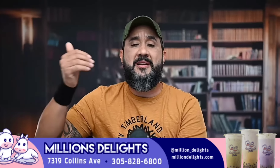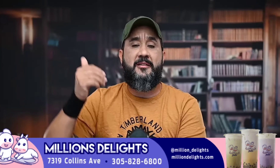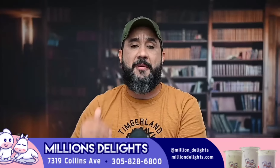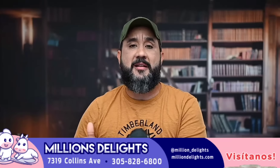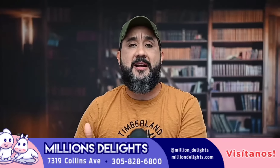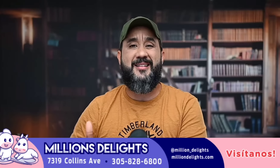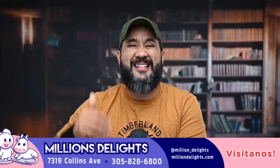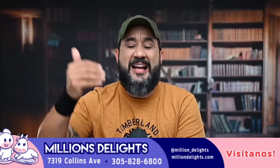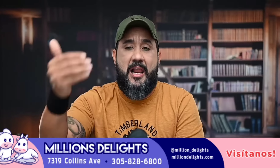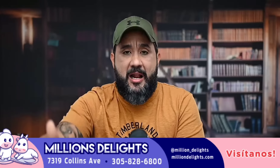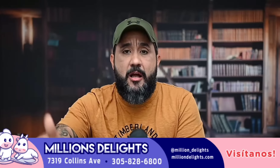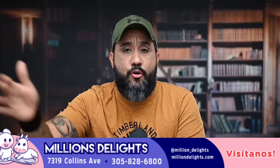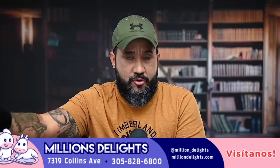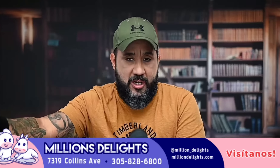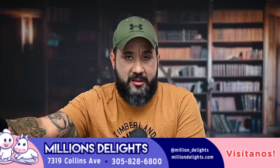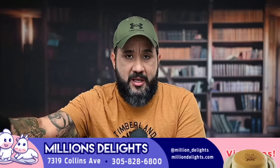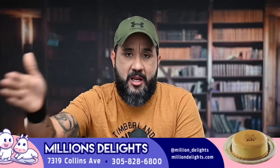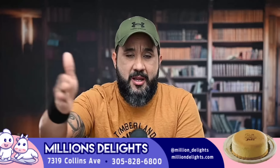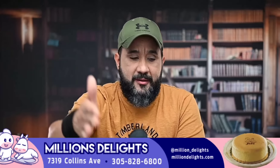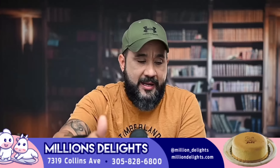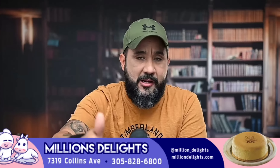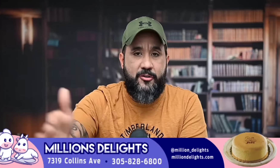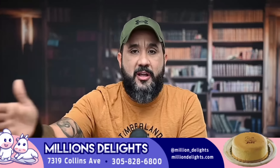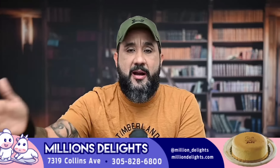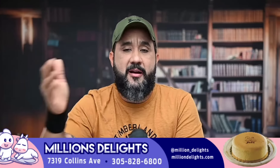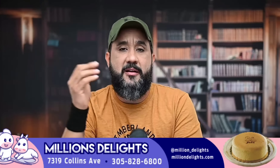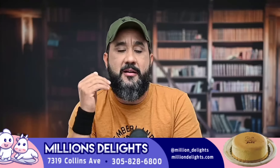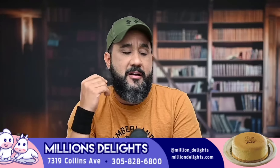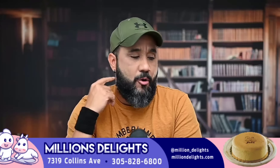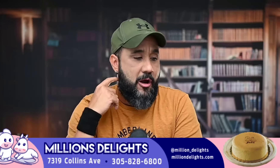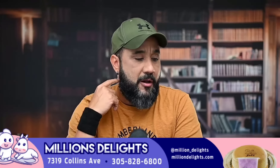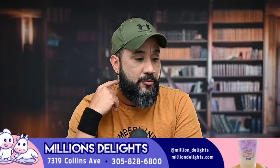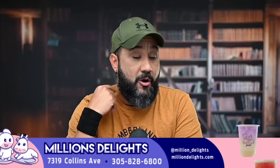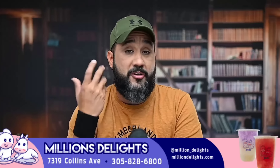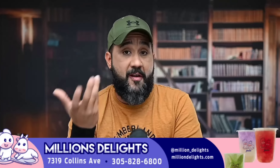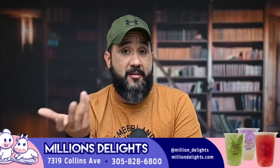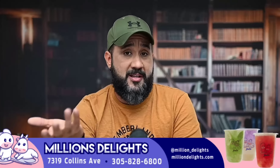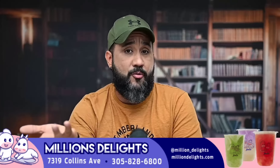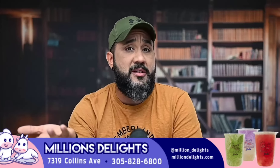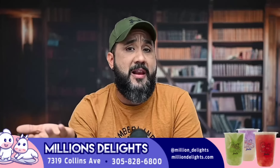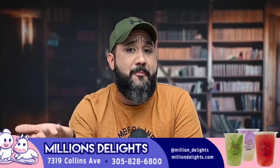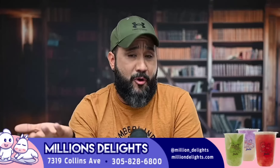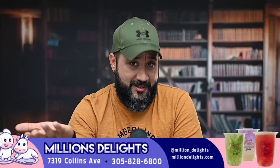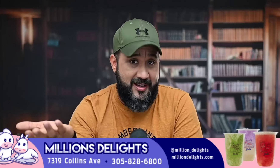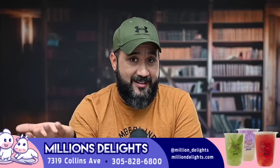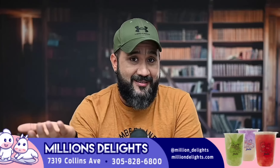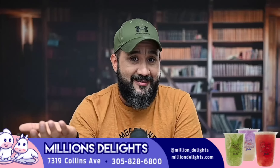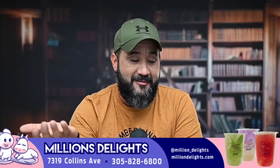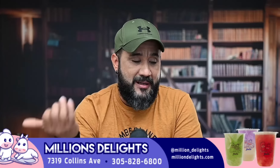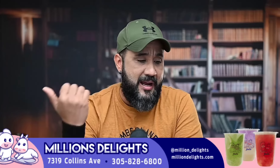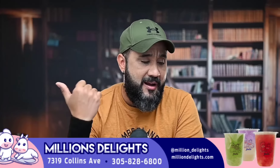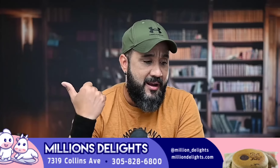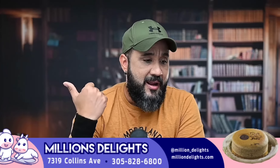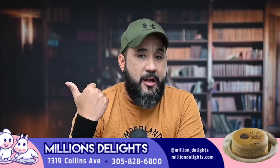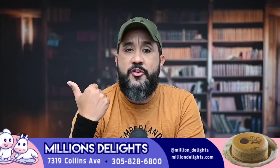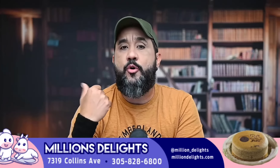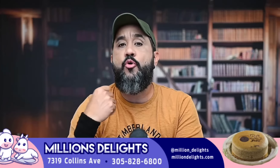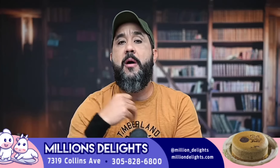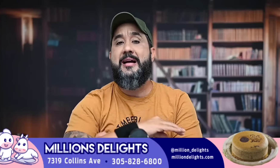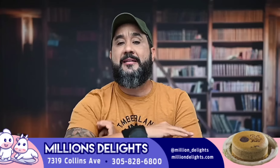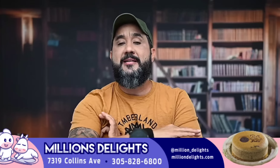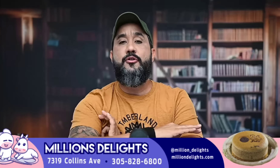tienes mis antipatías declaradas como si las tiene Daniel Ortega y Nicolás Maduro ahí usted se da cuenta de la hipocresía verdad